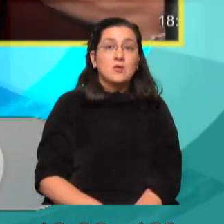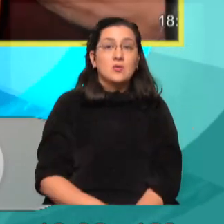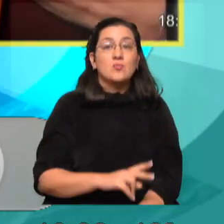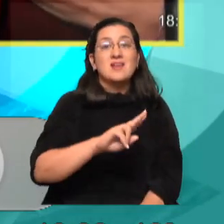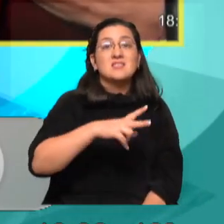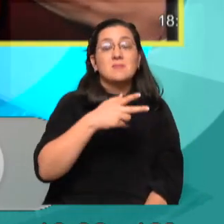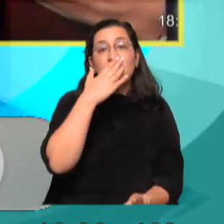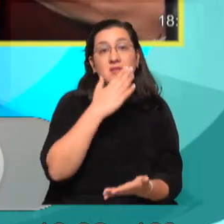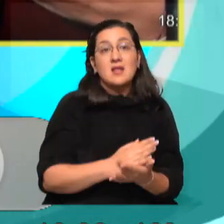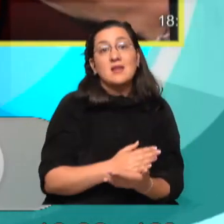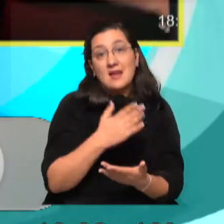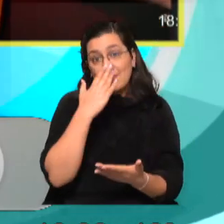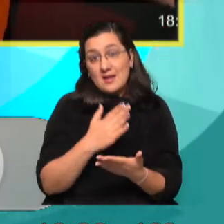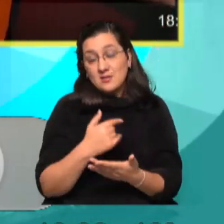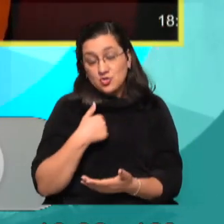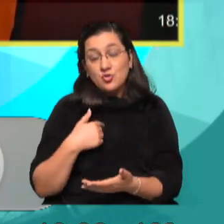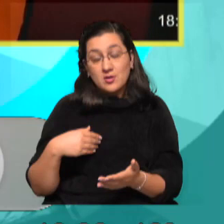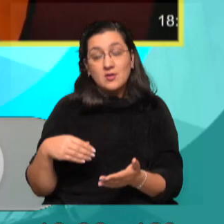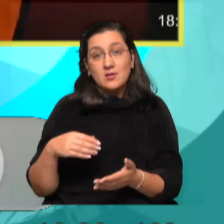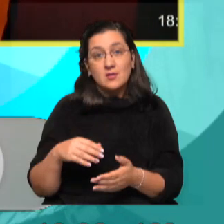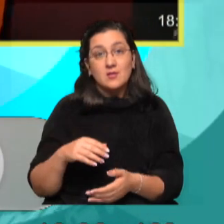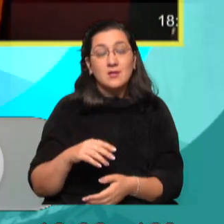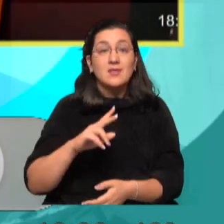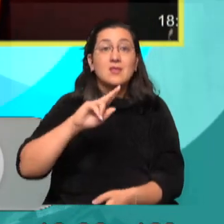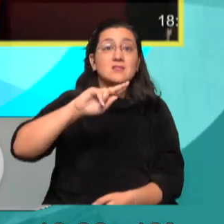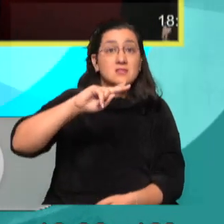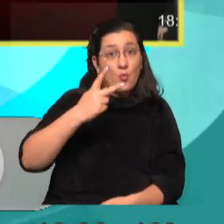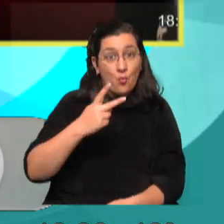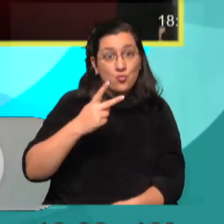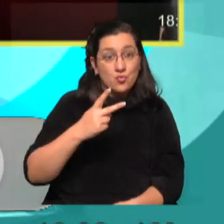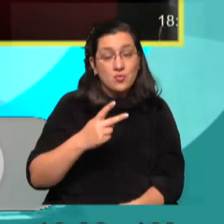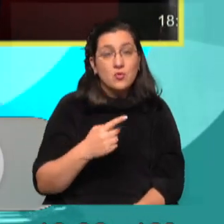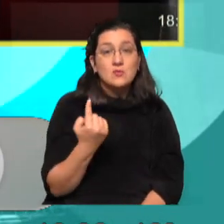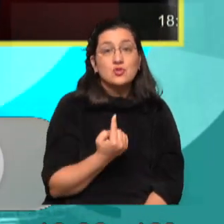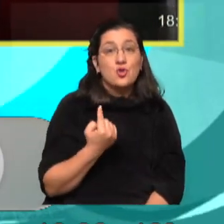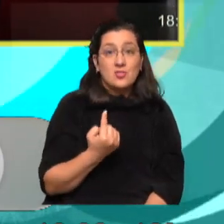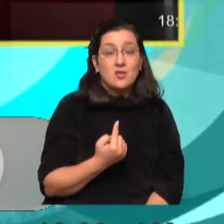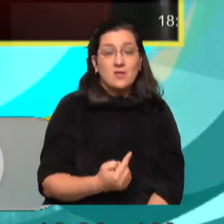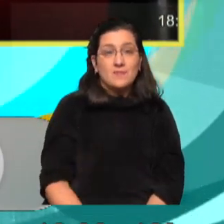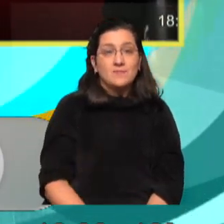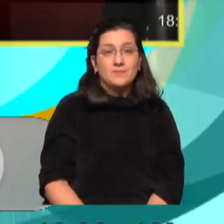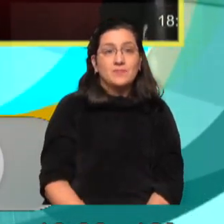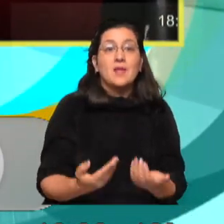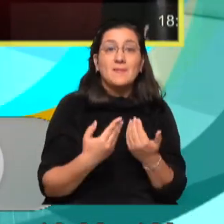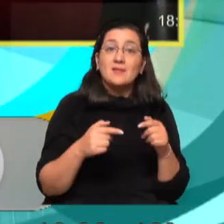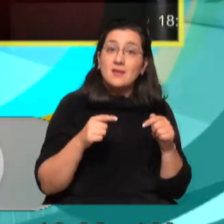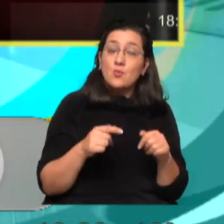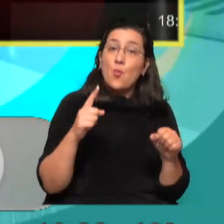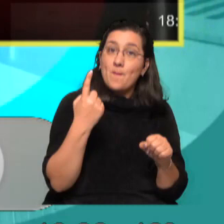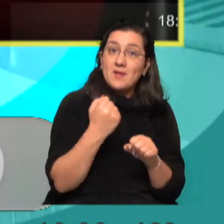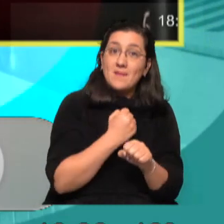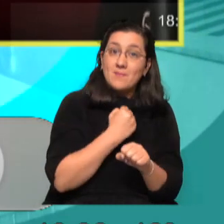semifinal y una final que se llama, y bueno, quedé en la final, quedé en segundo lugar como en la categoría solista, y a partir de ahí como que uno de los premios